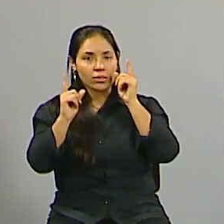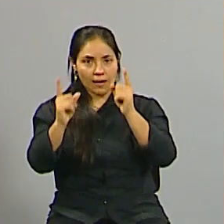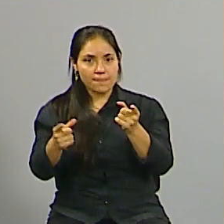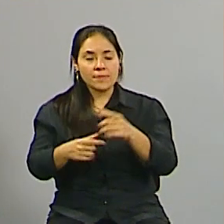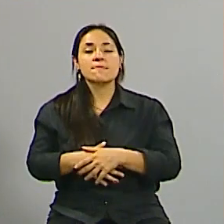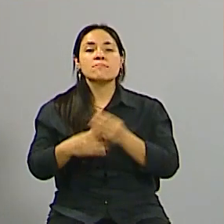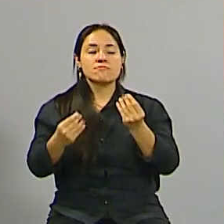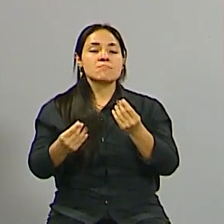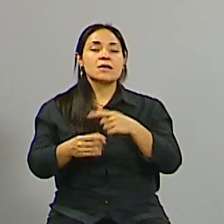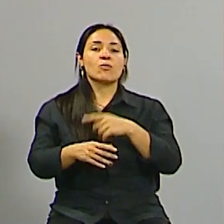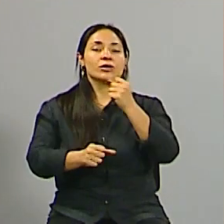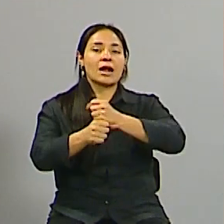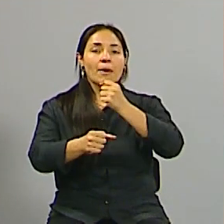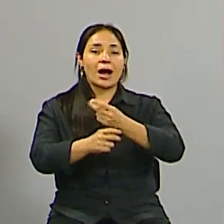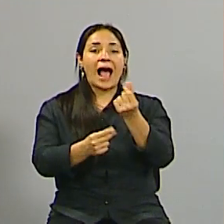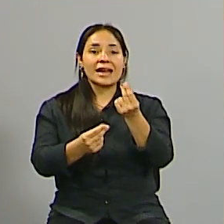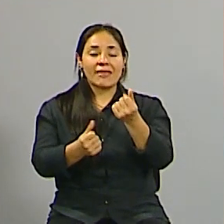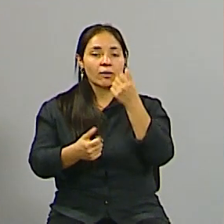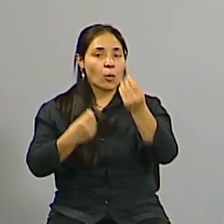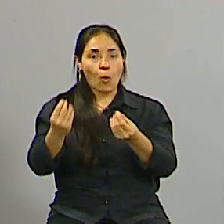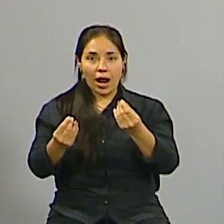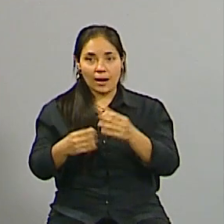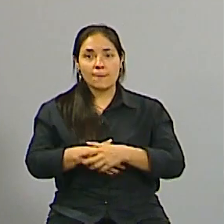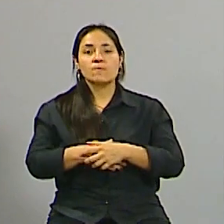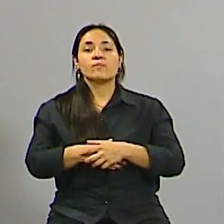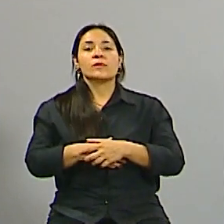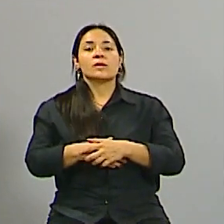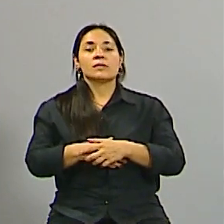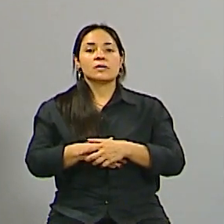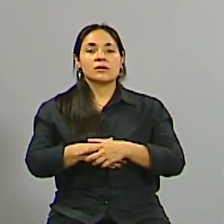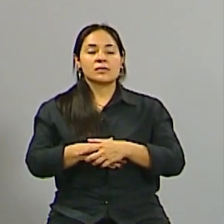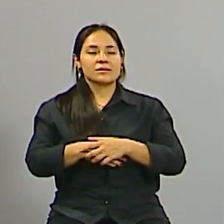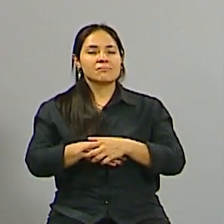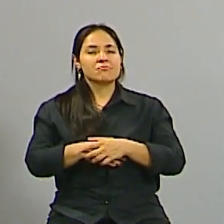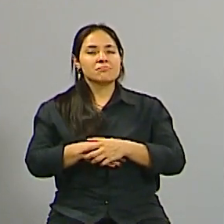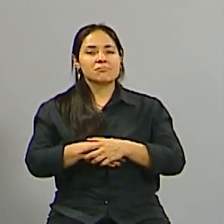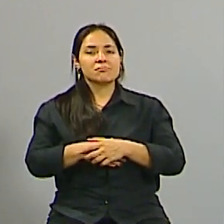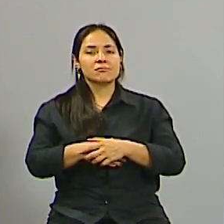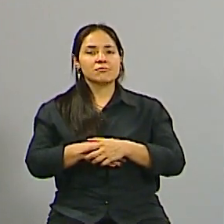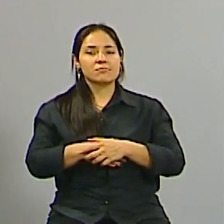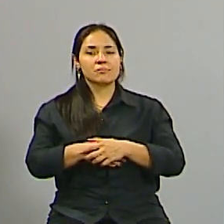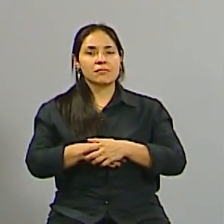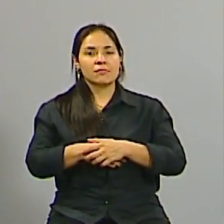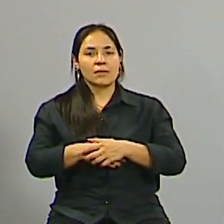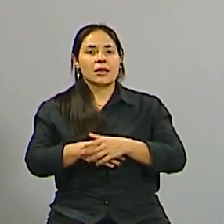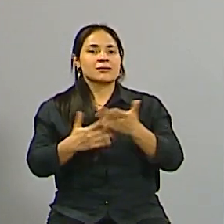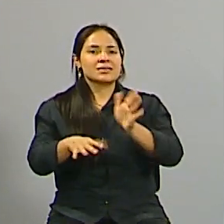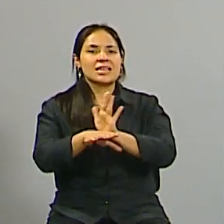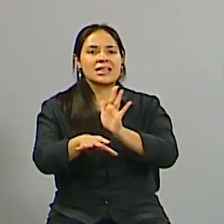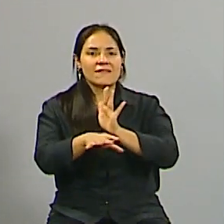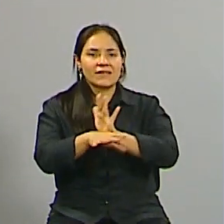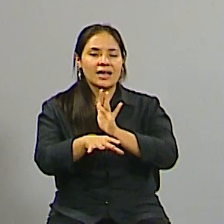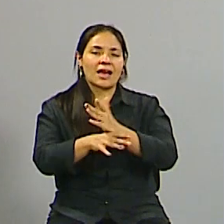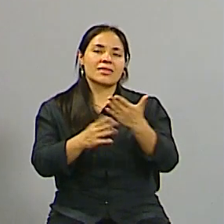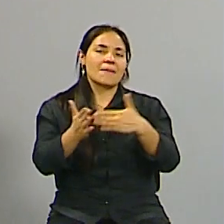calidad del empleo que te decía recién, es el cuentapropismo. Sí. Que el cuentapropismo en las estadísticas, uno podría decir, es una bolsa de